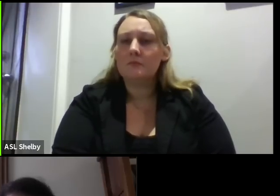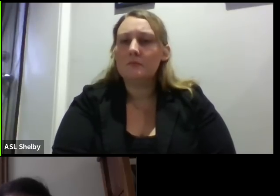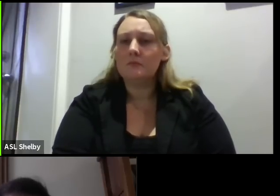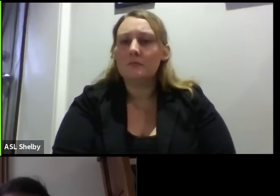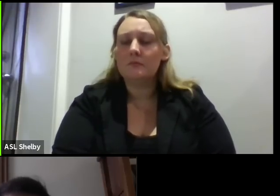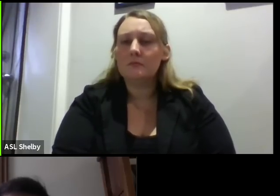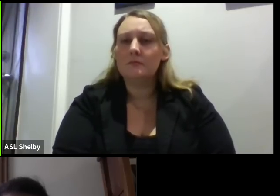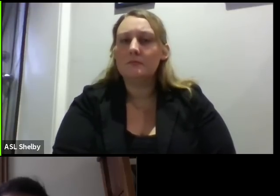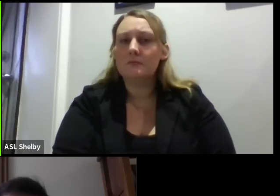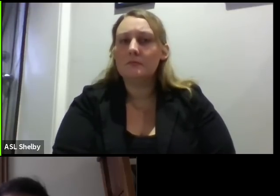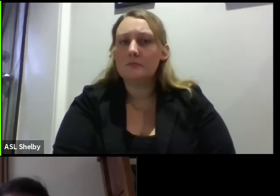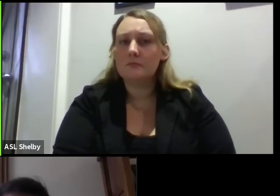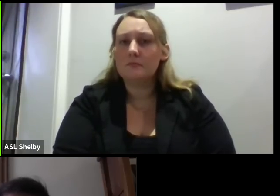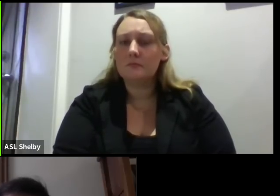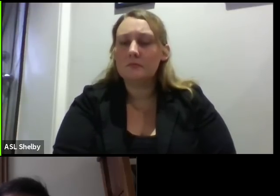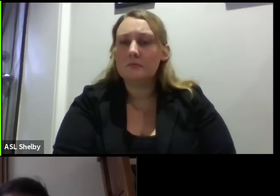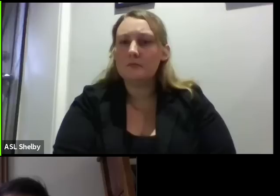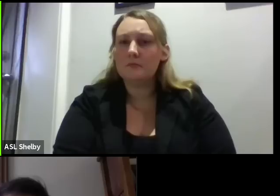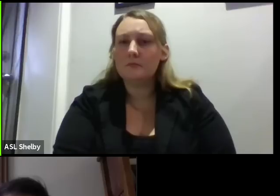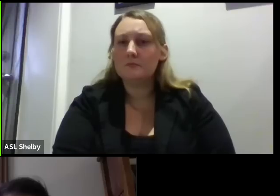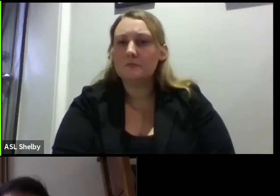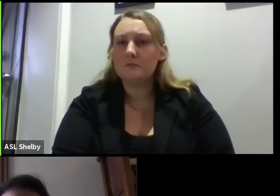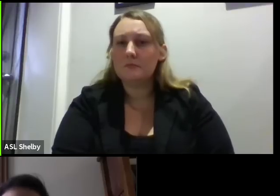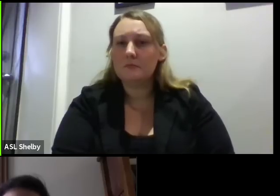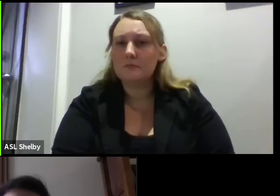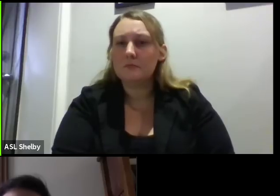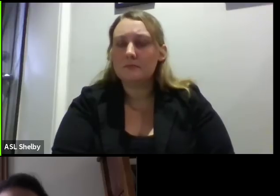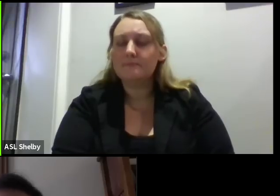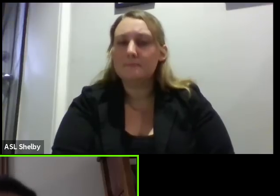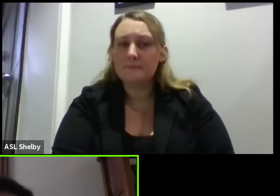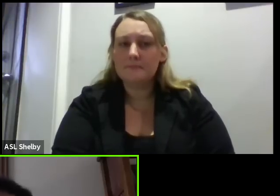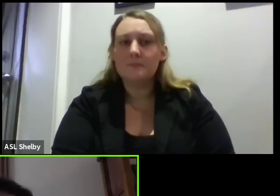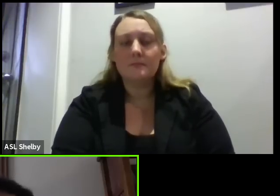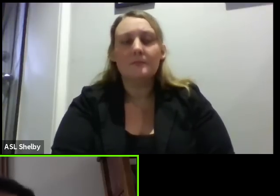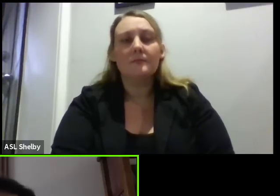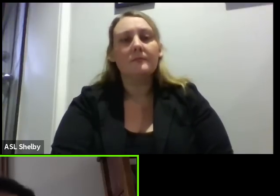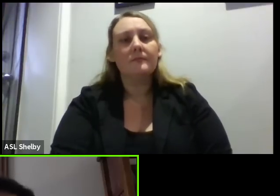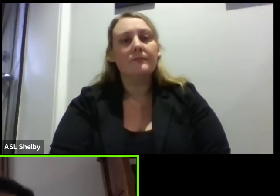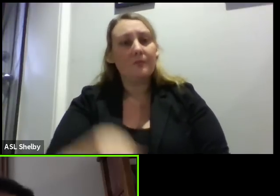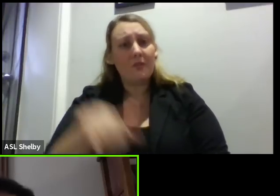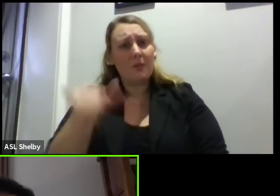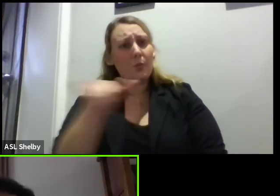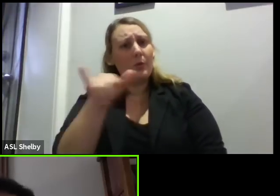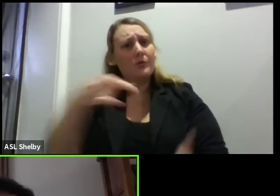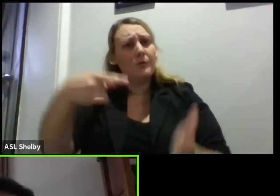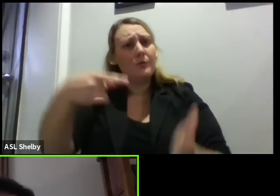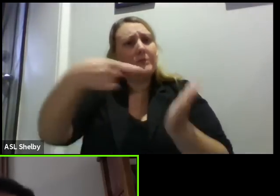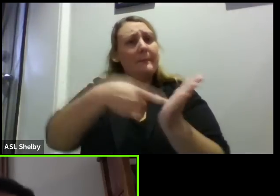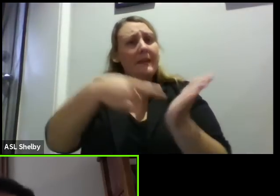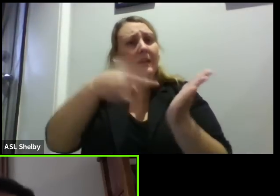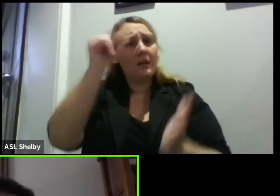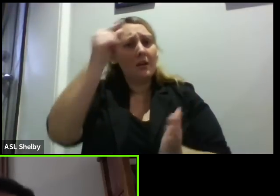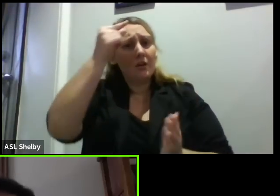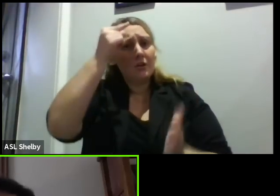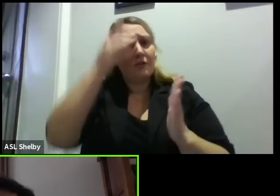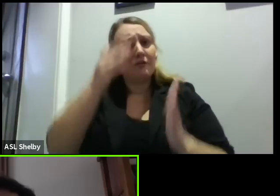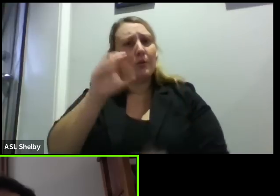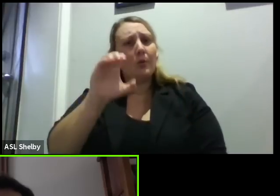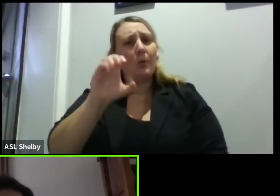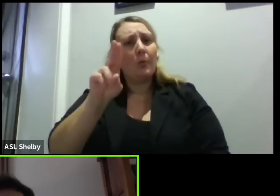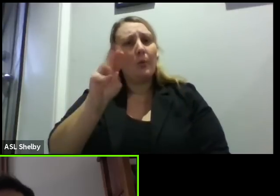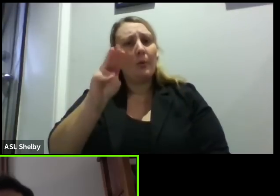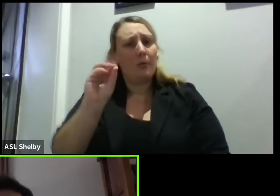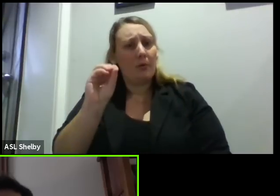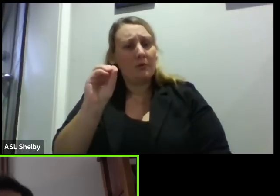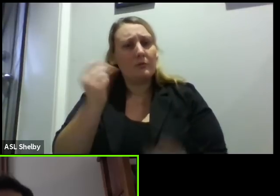gobernador libere a las personas. We also demand that the governor follow through